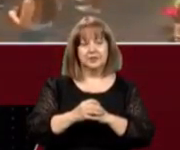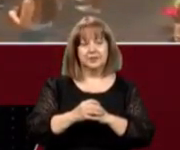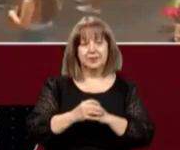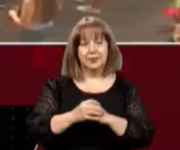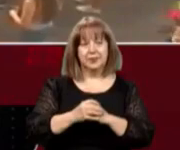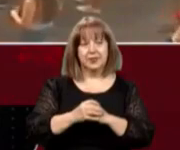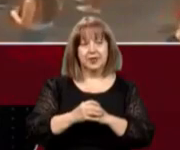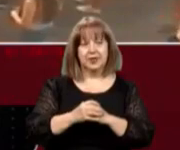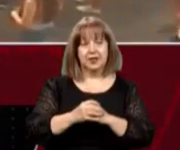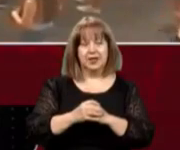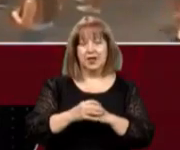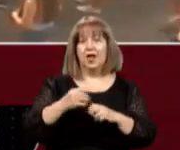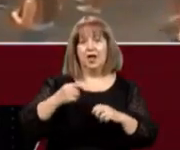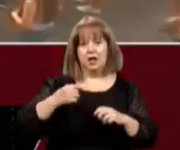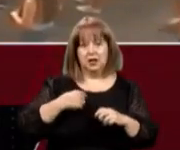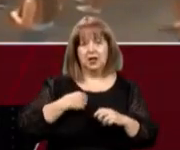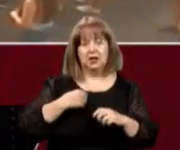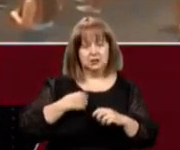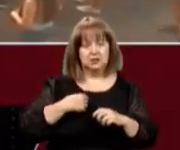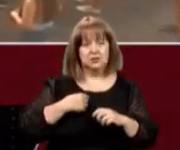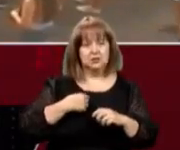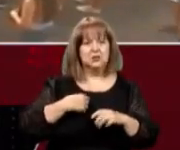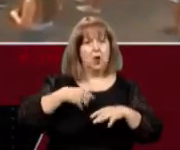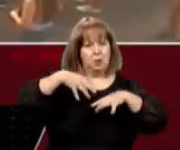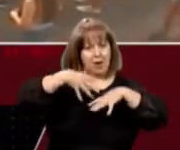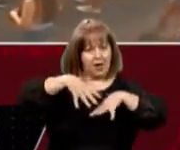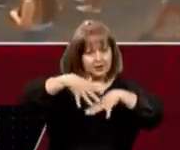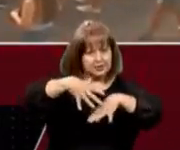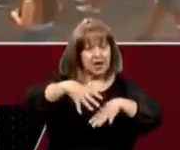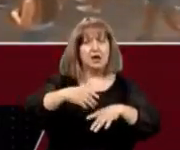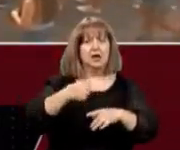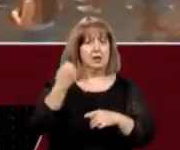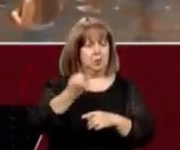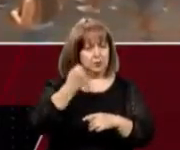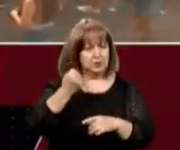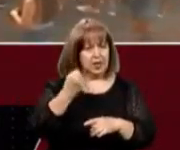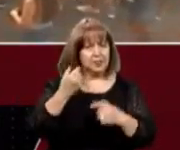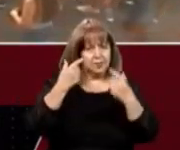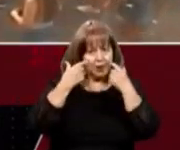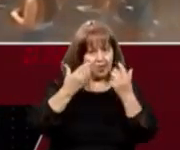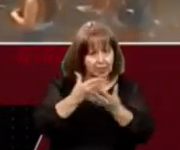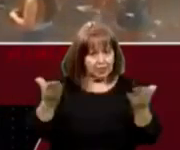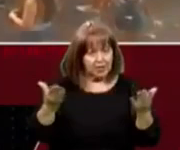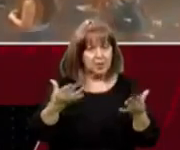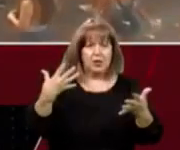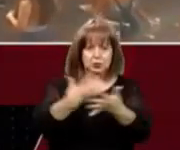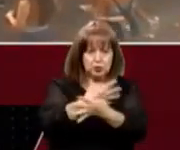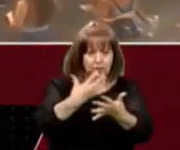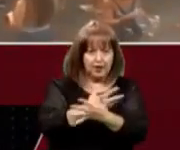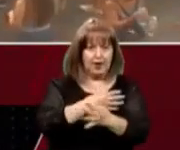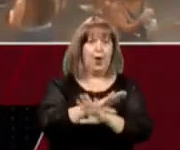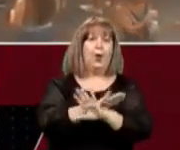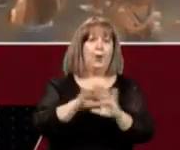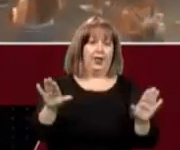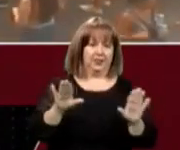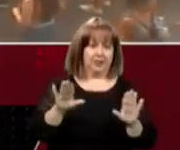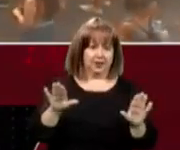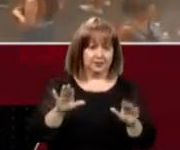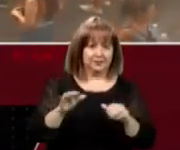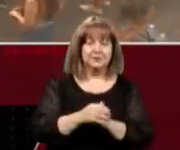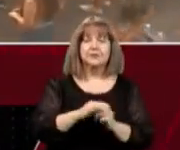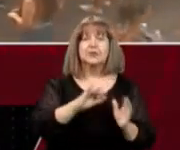ser para que ninguno sufra como tiene que sufrir, ¿no? Te agradezco un montón. Sigo. Madres con hijos, vengan chicas que les quiero hacer una